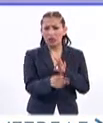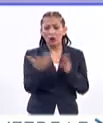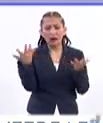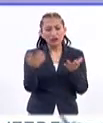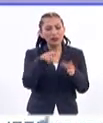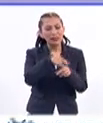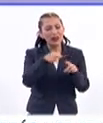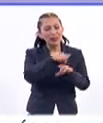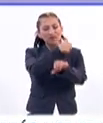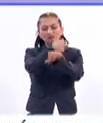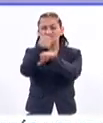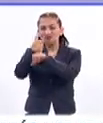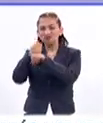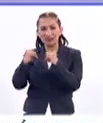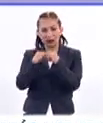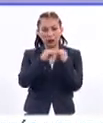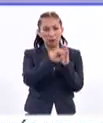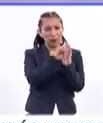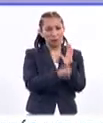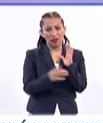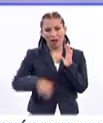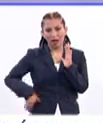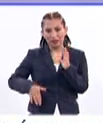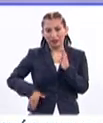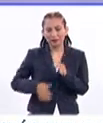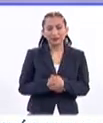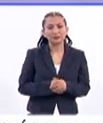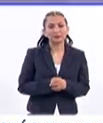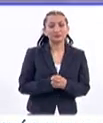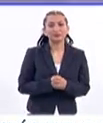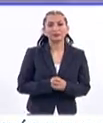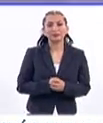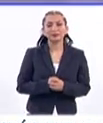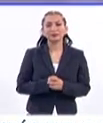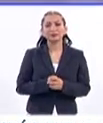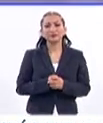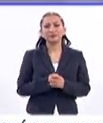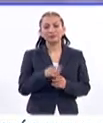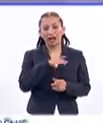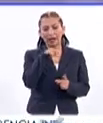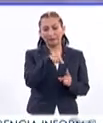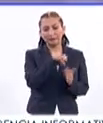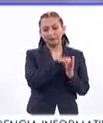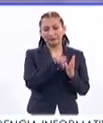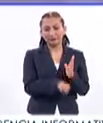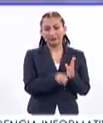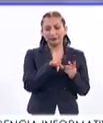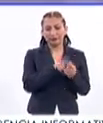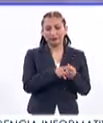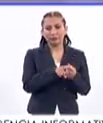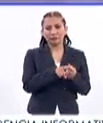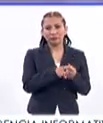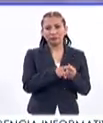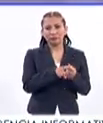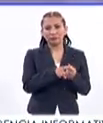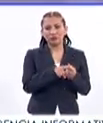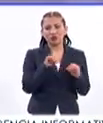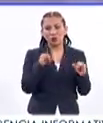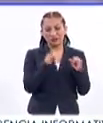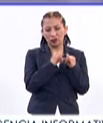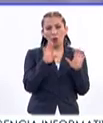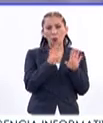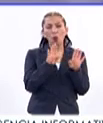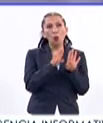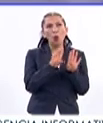Creó varias instituciones, como ya se mencionó en la cápsula anterior. Está ahí, por ejemplo, no como institución,